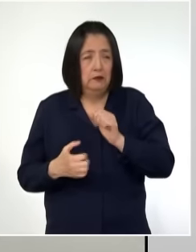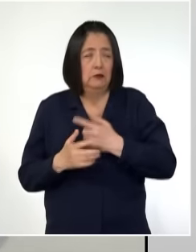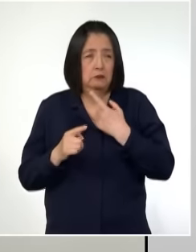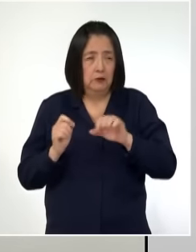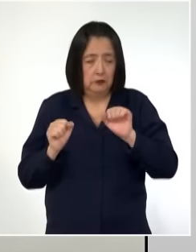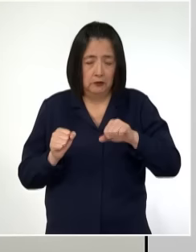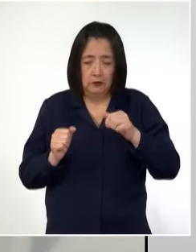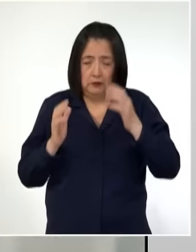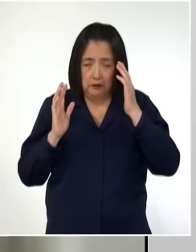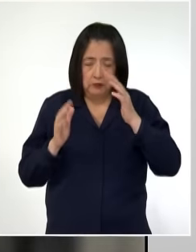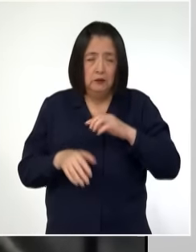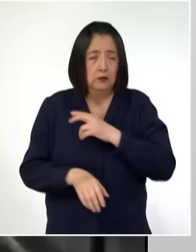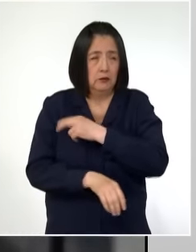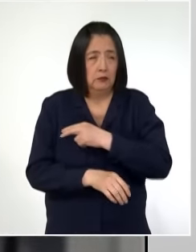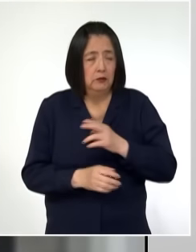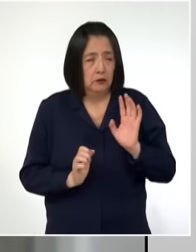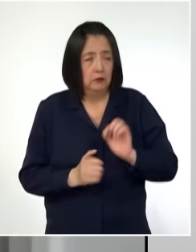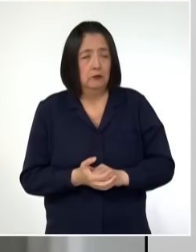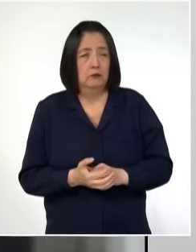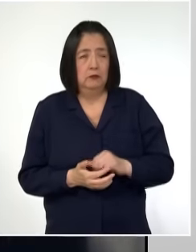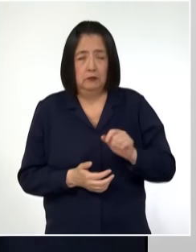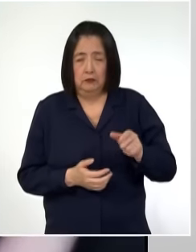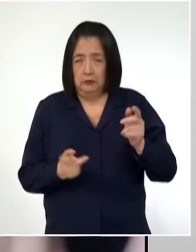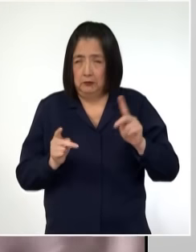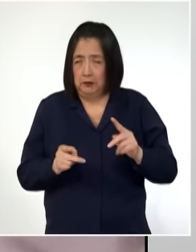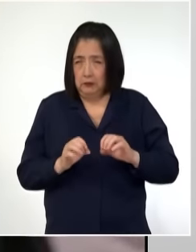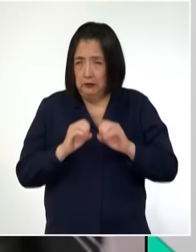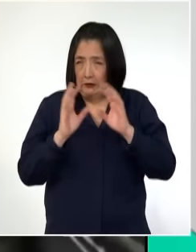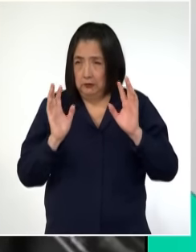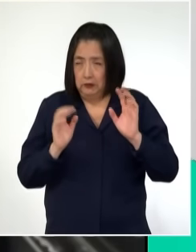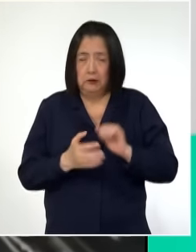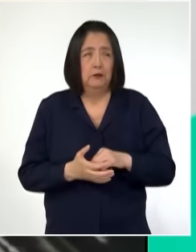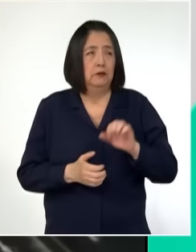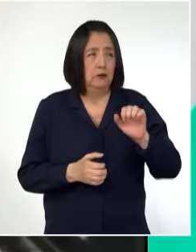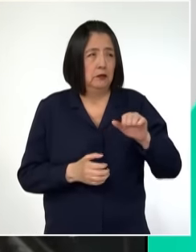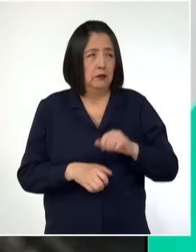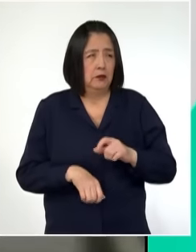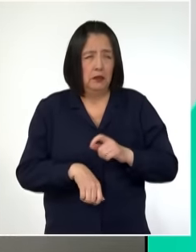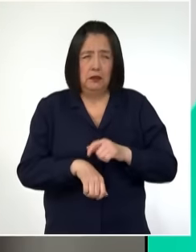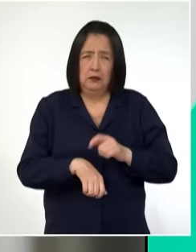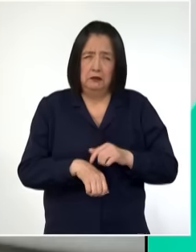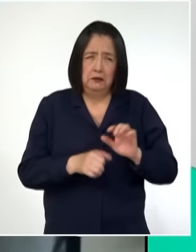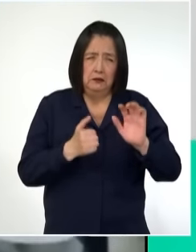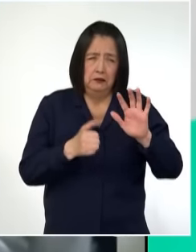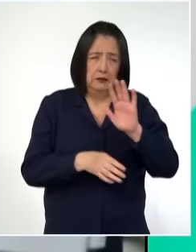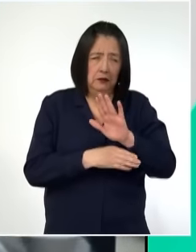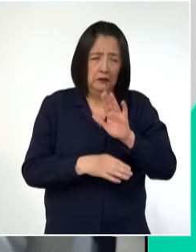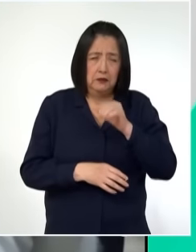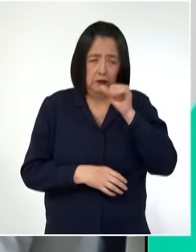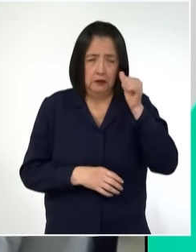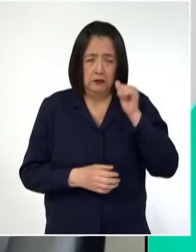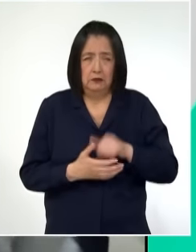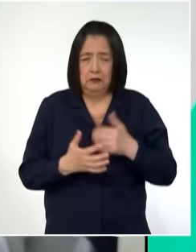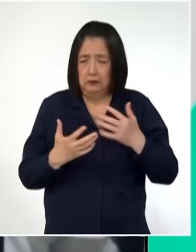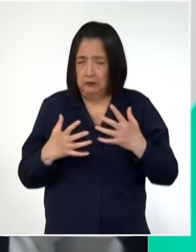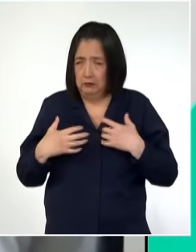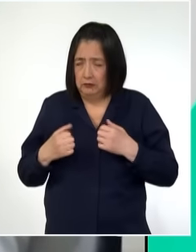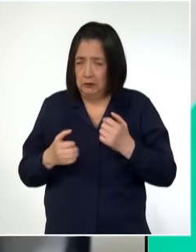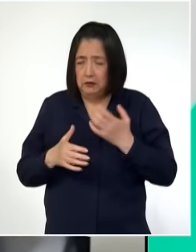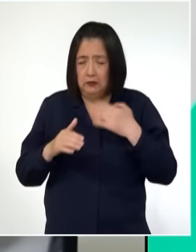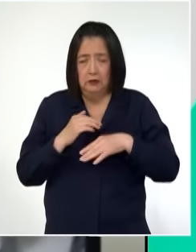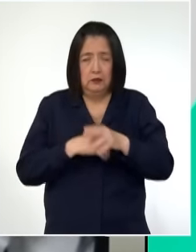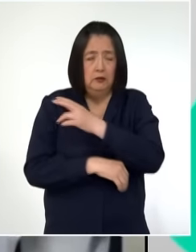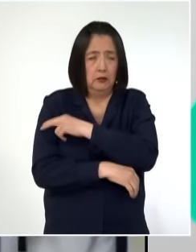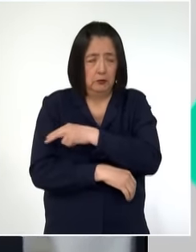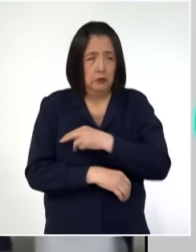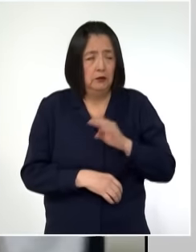siendo atendidos. Correcto. ¿Esto sucedió a plena luz del día? Sí, a eso de las 6 de la tarde del día de ayer. ¿Se viene recuperando en el Hospital